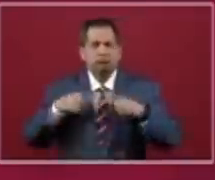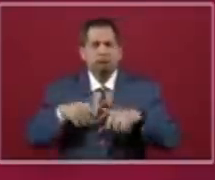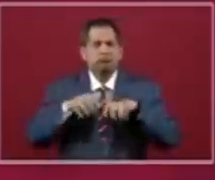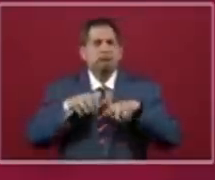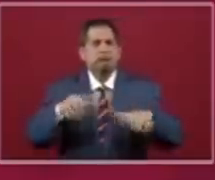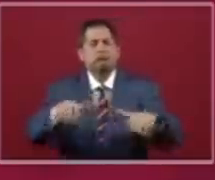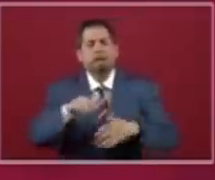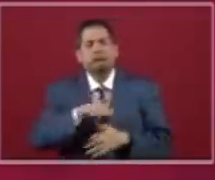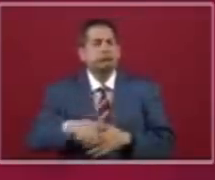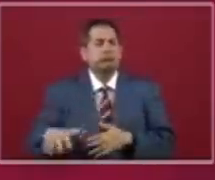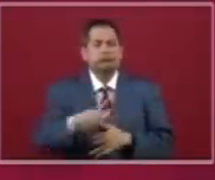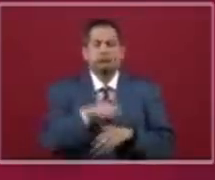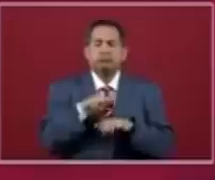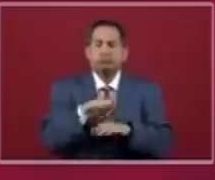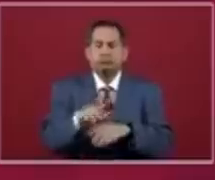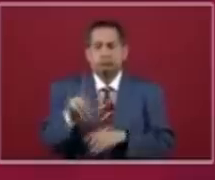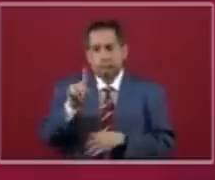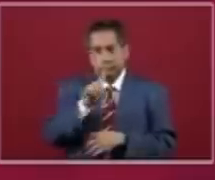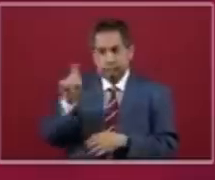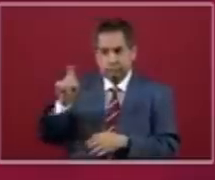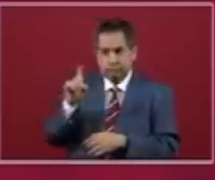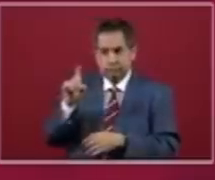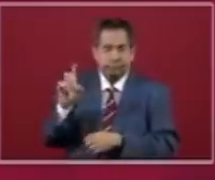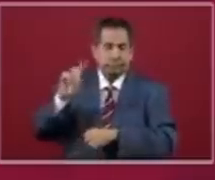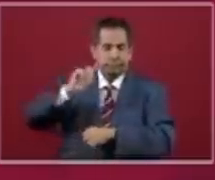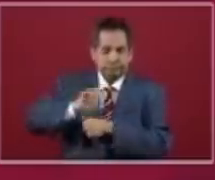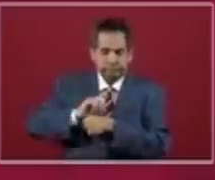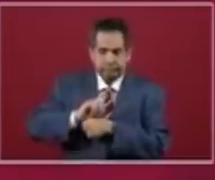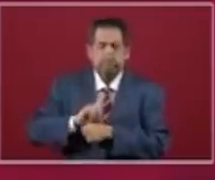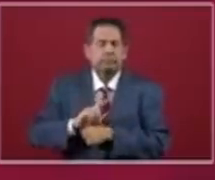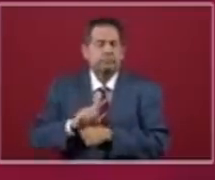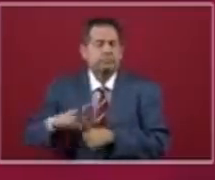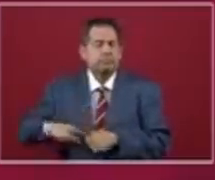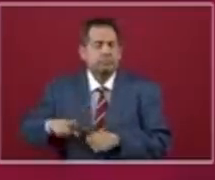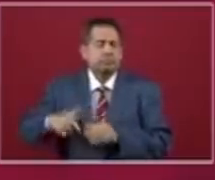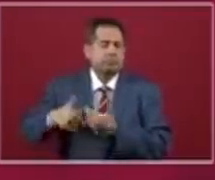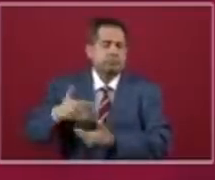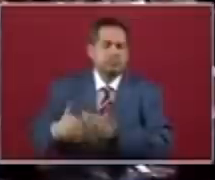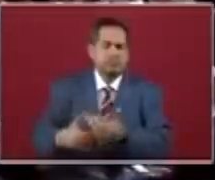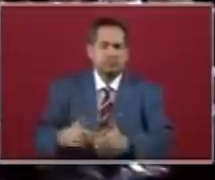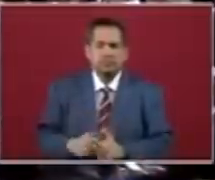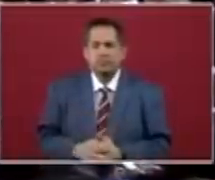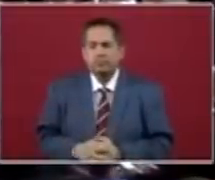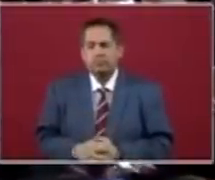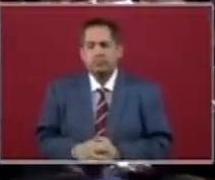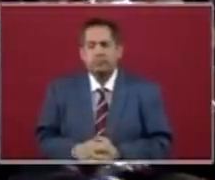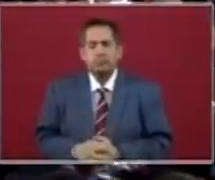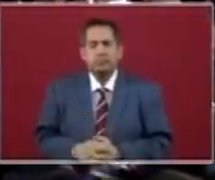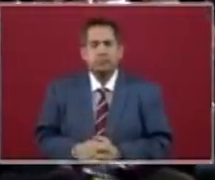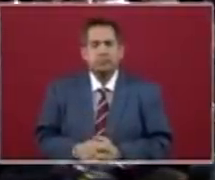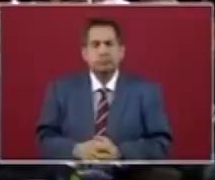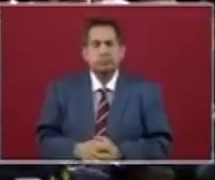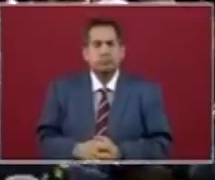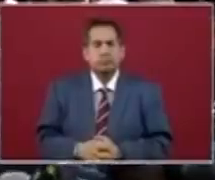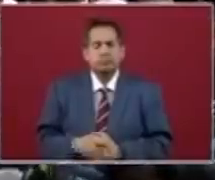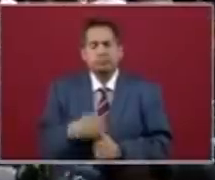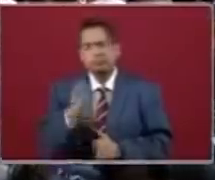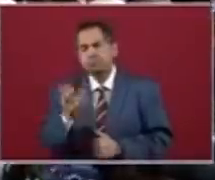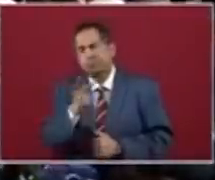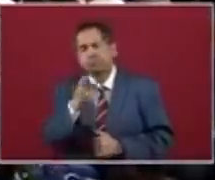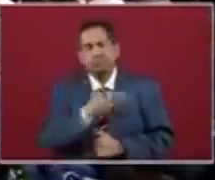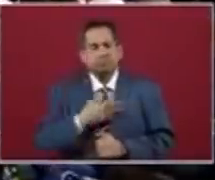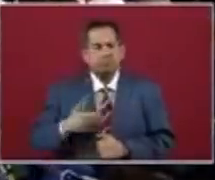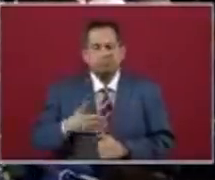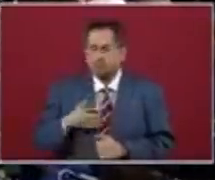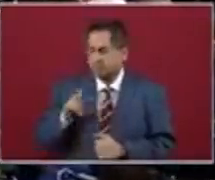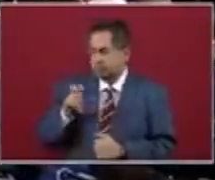ciudadanos sobre los 100 días de gobierno. Presidente, una última pregunta. Nuestro público,